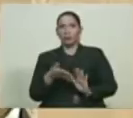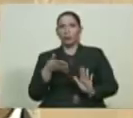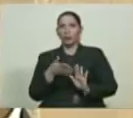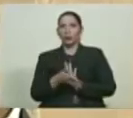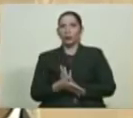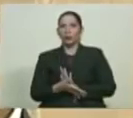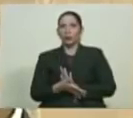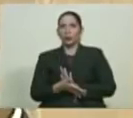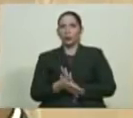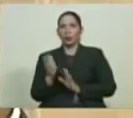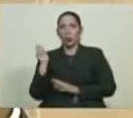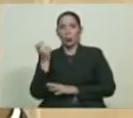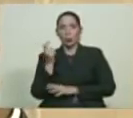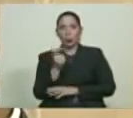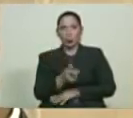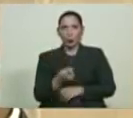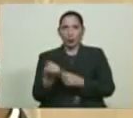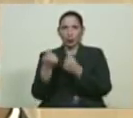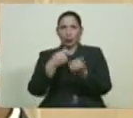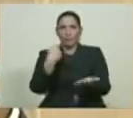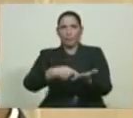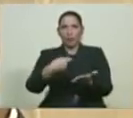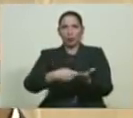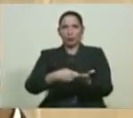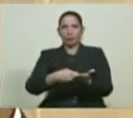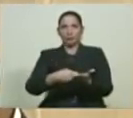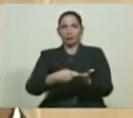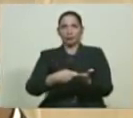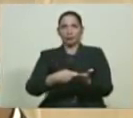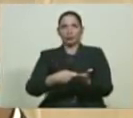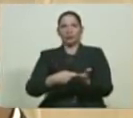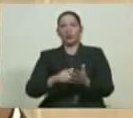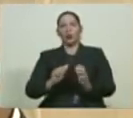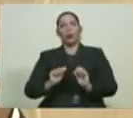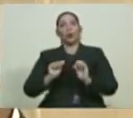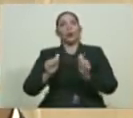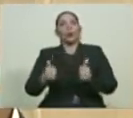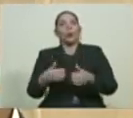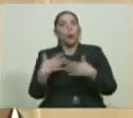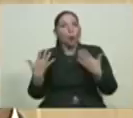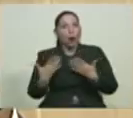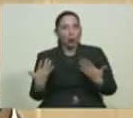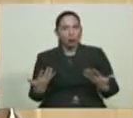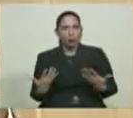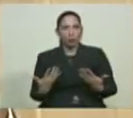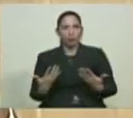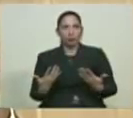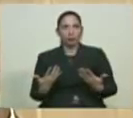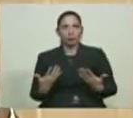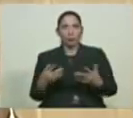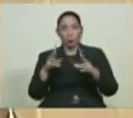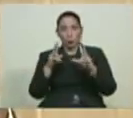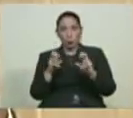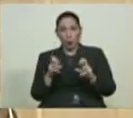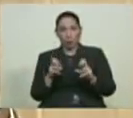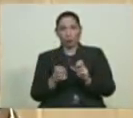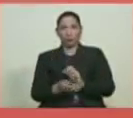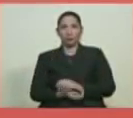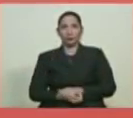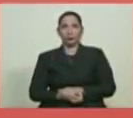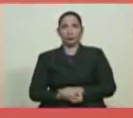fueron las tarifas del transporte. Me gustaría saber a partir de cuándo van a entrar en vigencia este nuevo ajuste. Recordemos que, bueno,